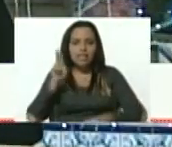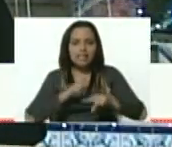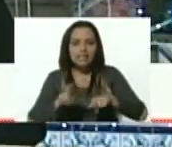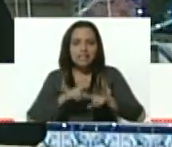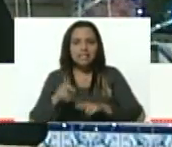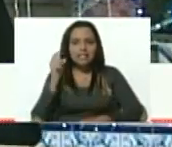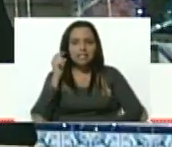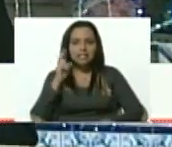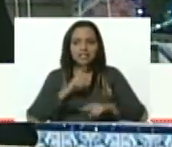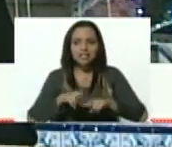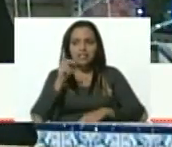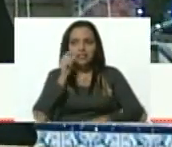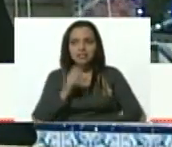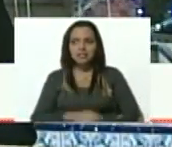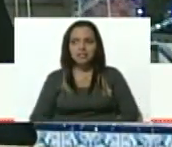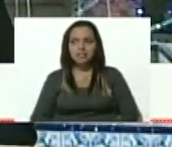niña.